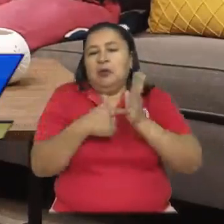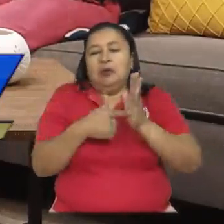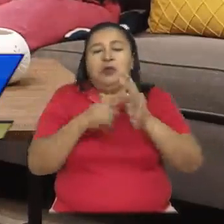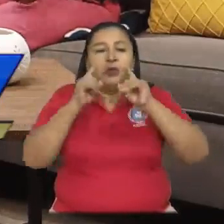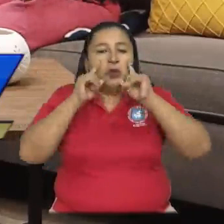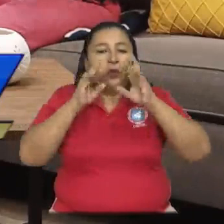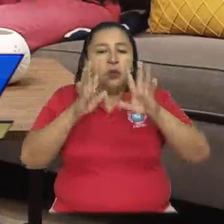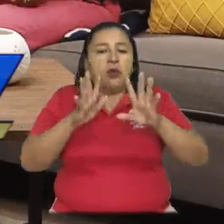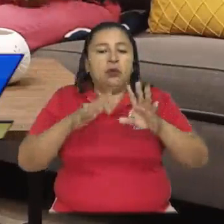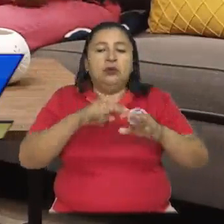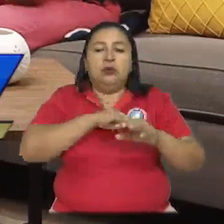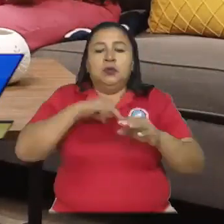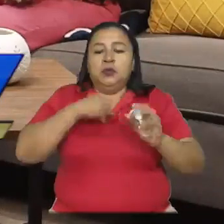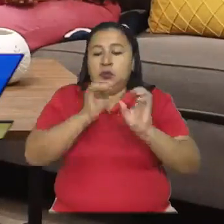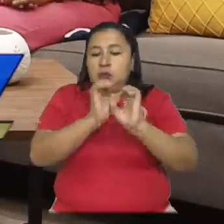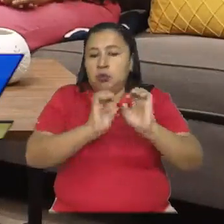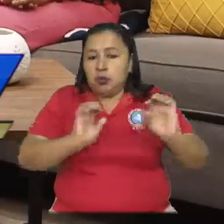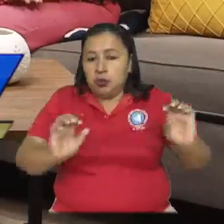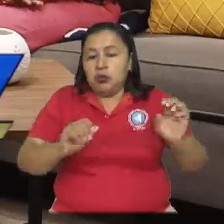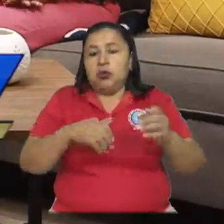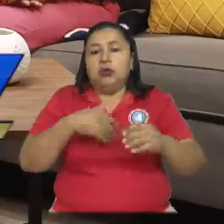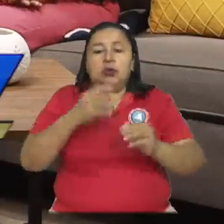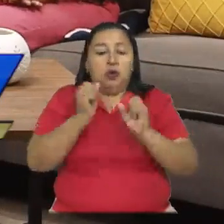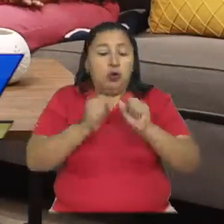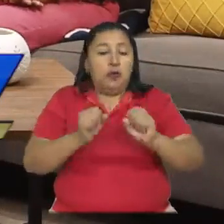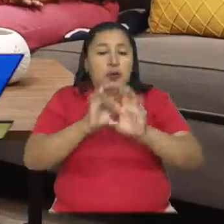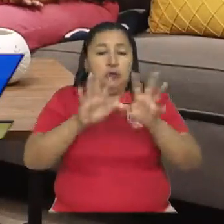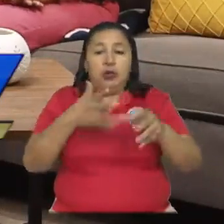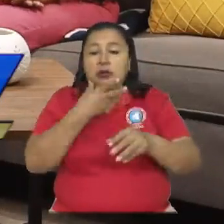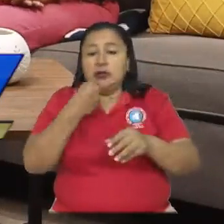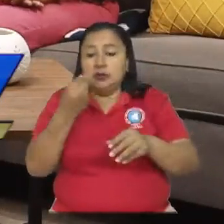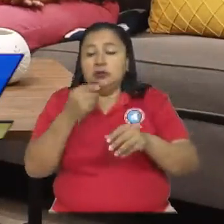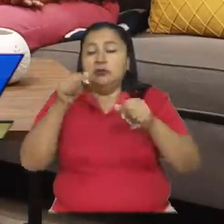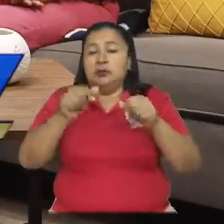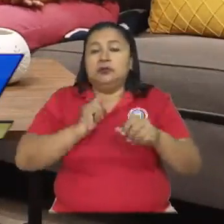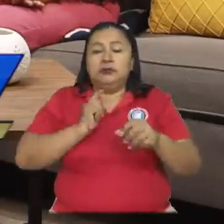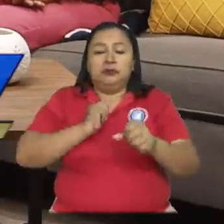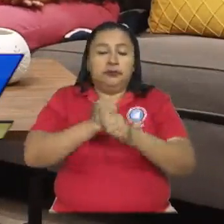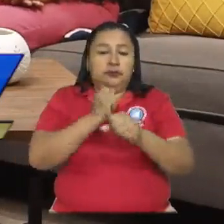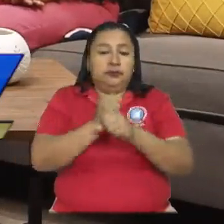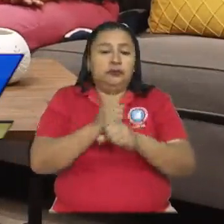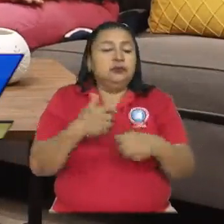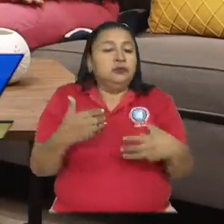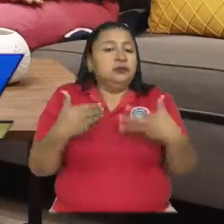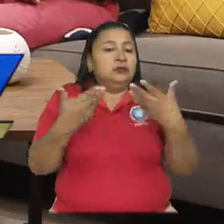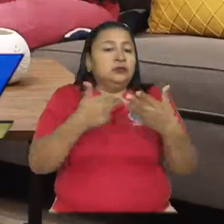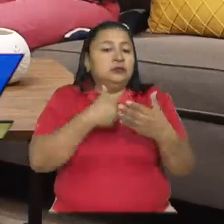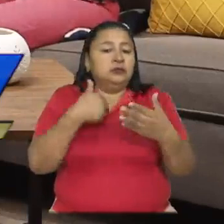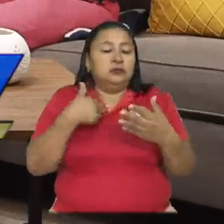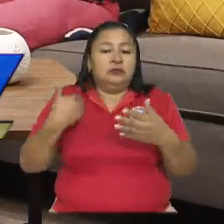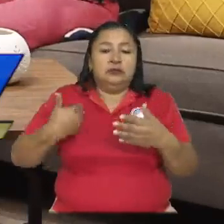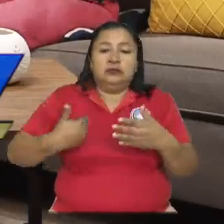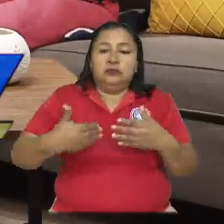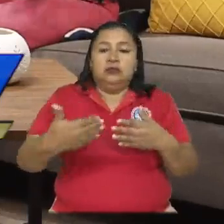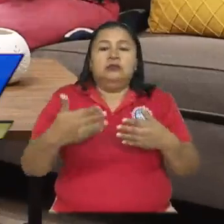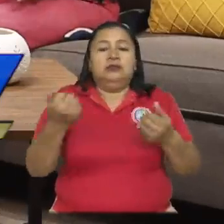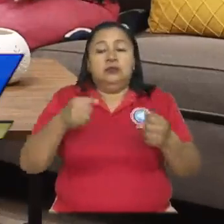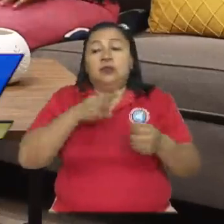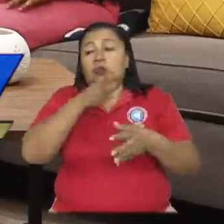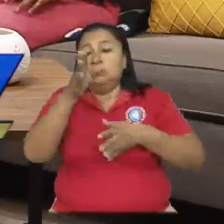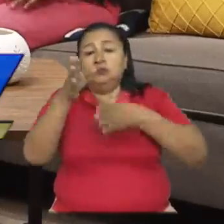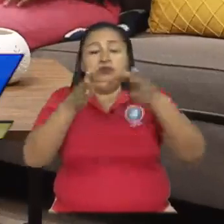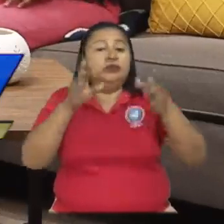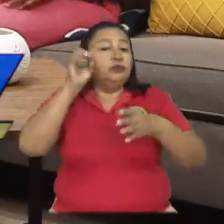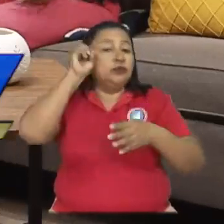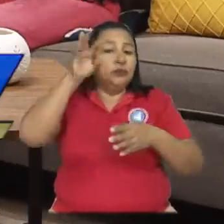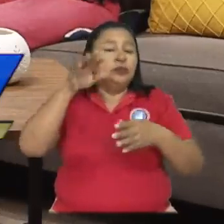cuido también de nuestros niños, niñas y adolescentes, ¿verdad? Que también en el contexto de viajes y turismo,